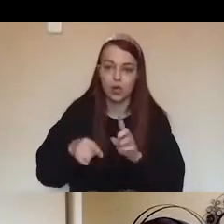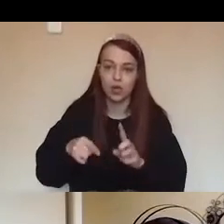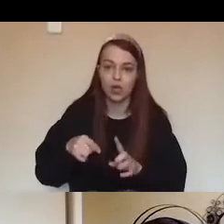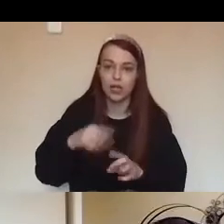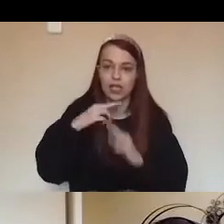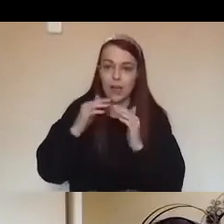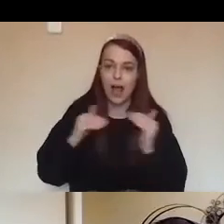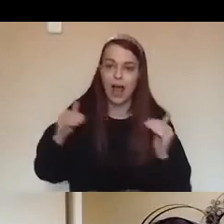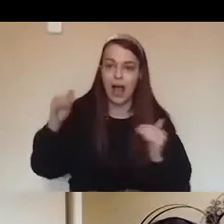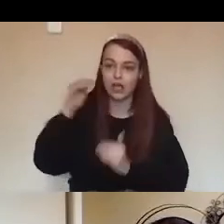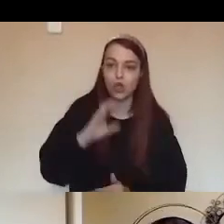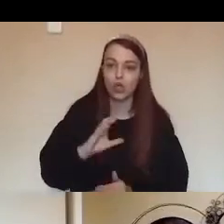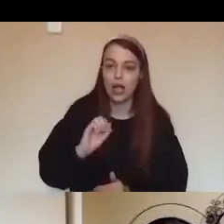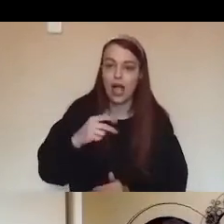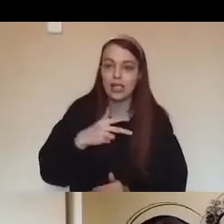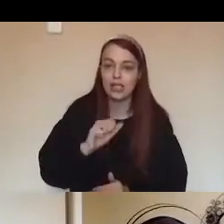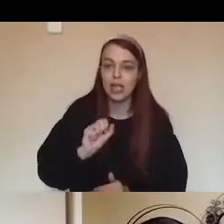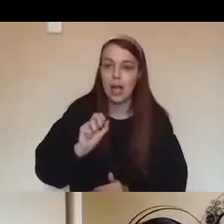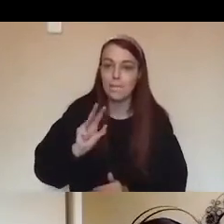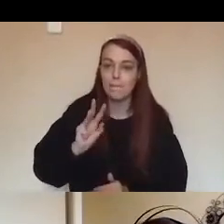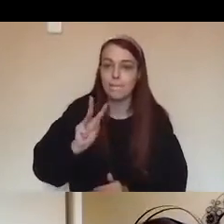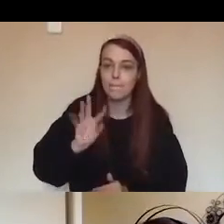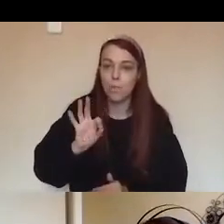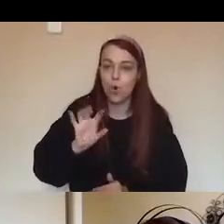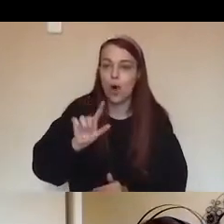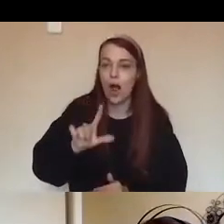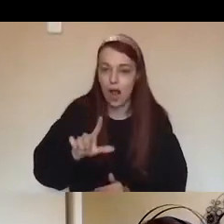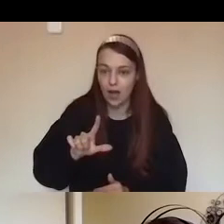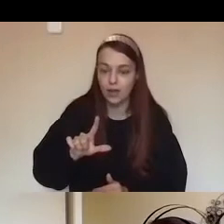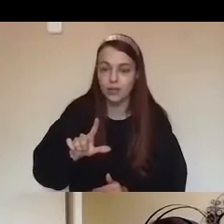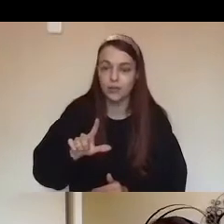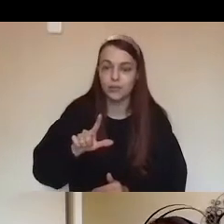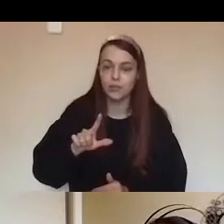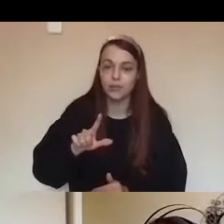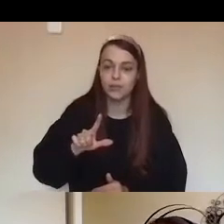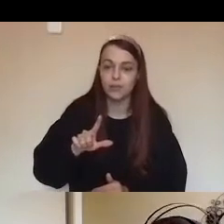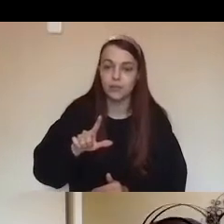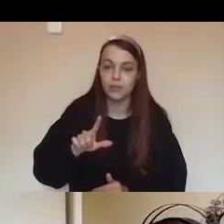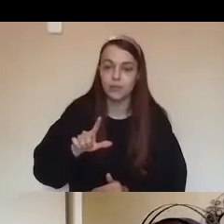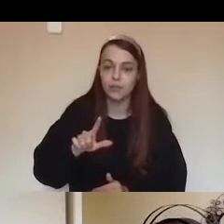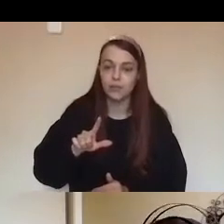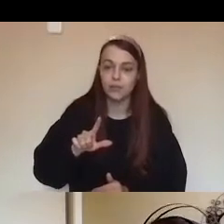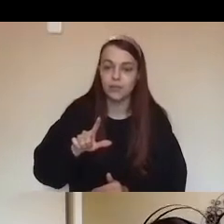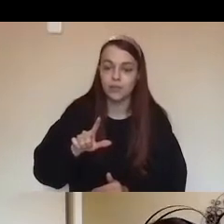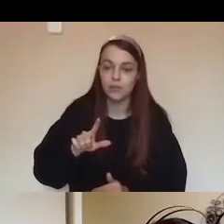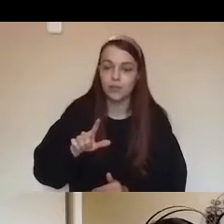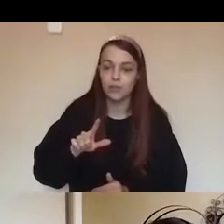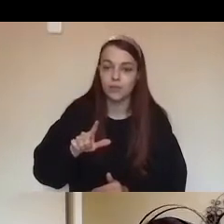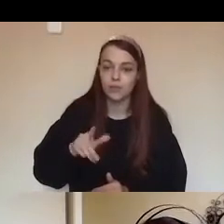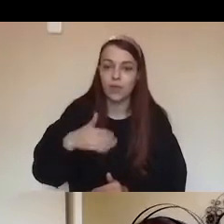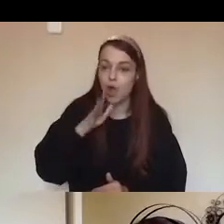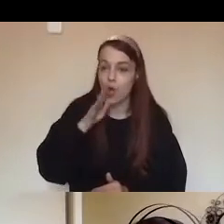que está en la comuna de Machalí. Y los llevo ahora ya netamente